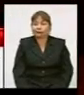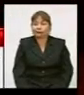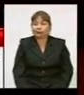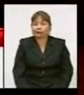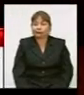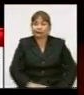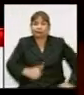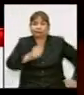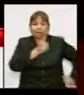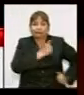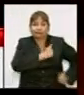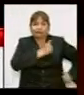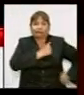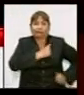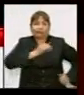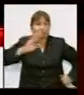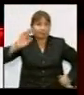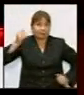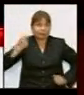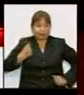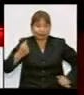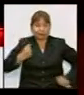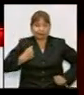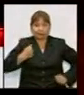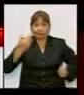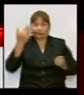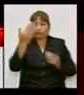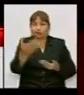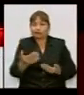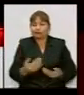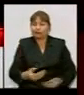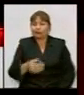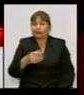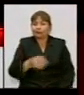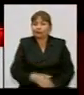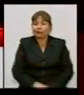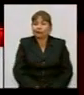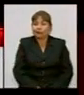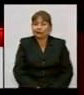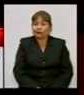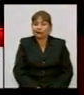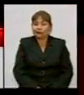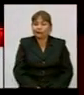ejército del general Ernesto Castillo Falma, por favor.